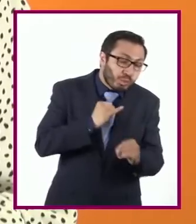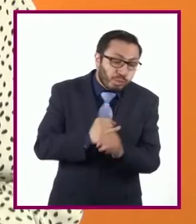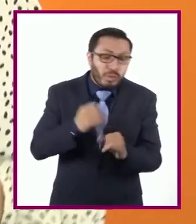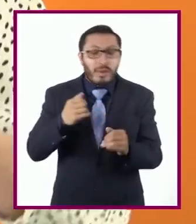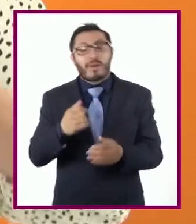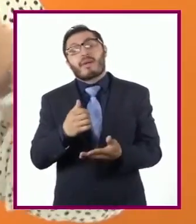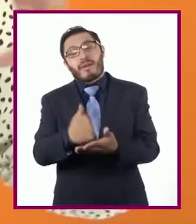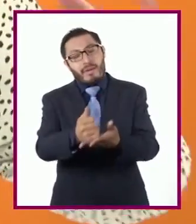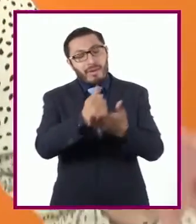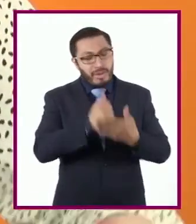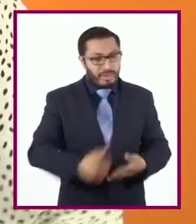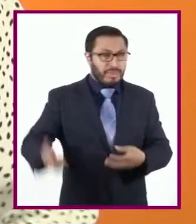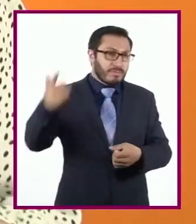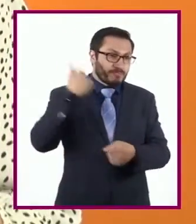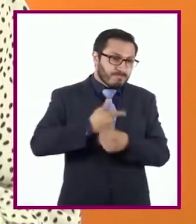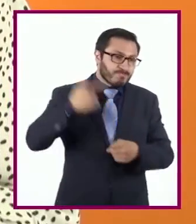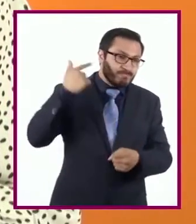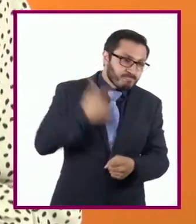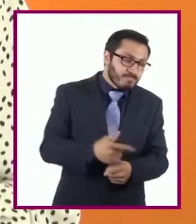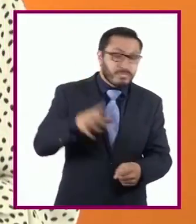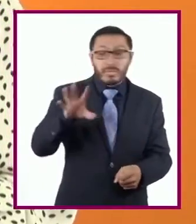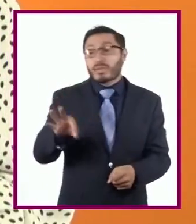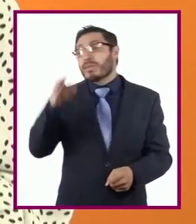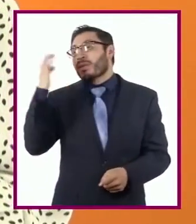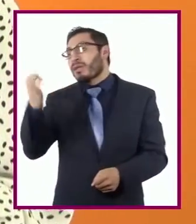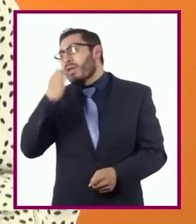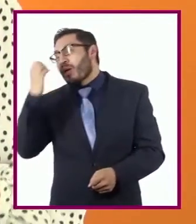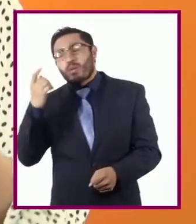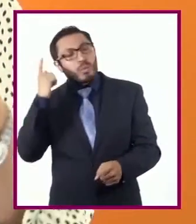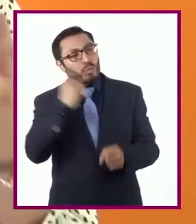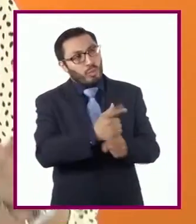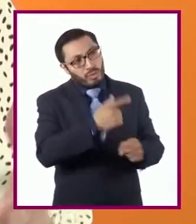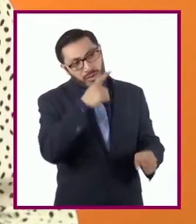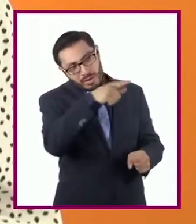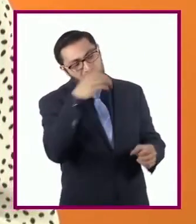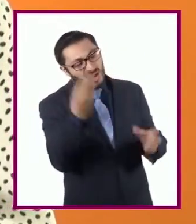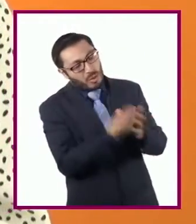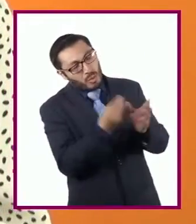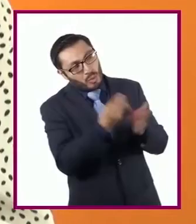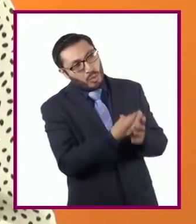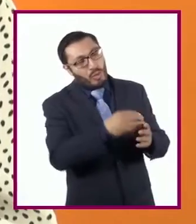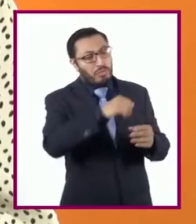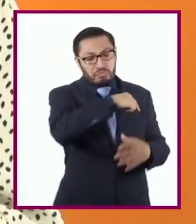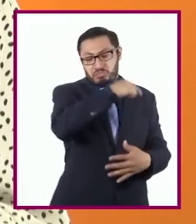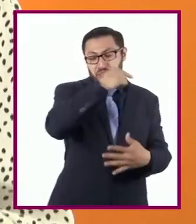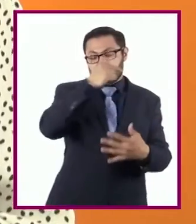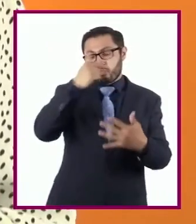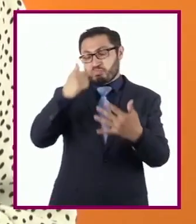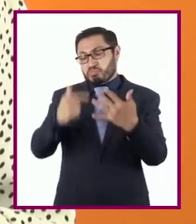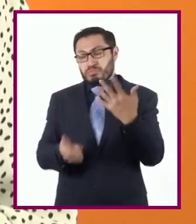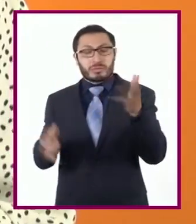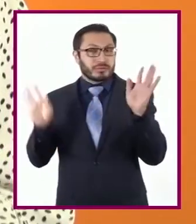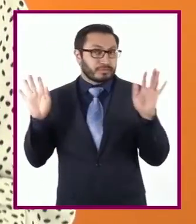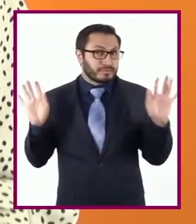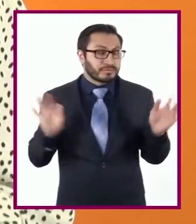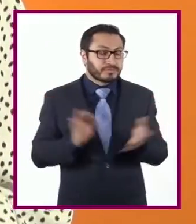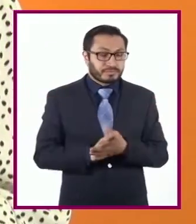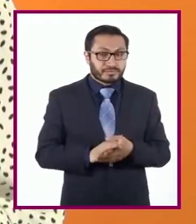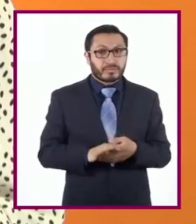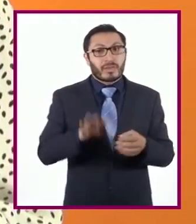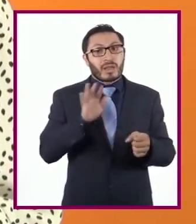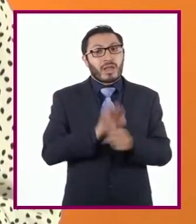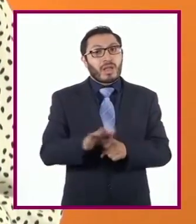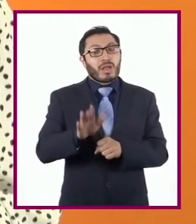saber, puedo acudir a esta escuela, puedo tomar un curso de esto, puedo hacer el otro, puedo practicar aquí, puedo practicar allá. Las